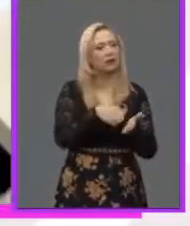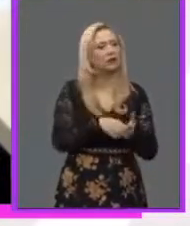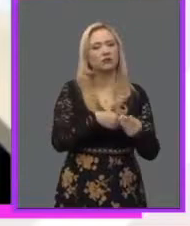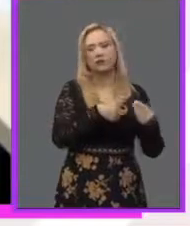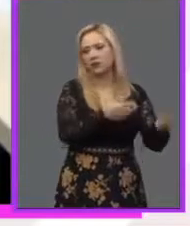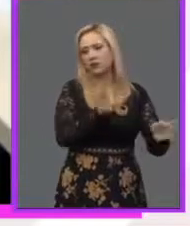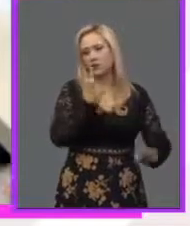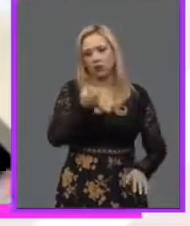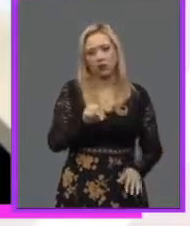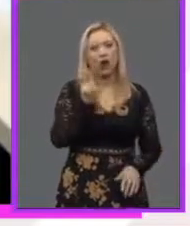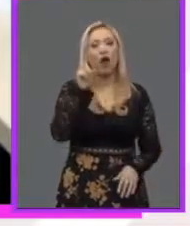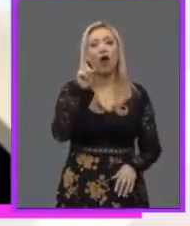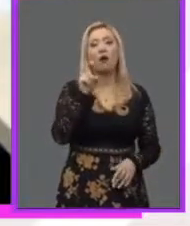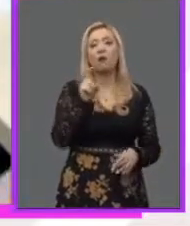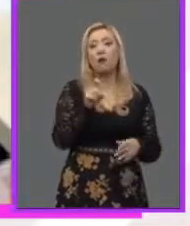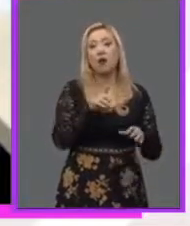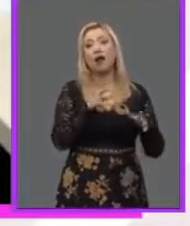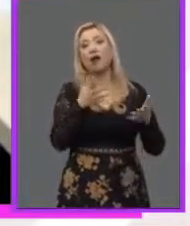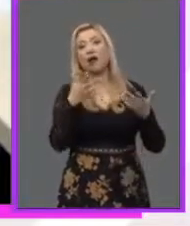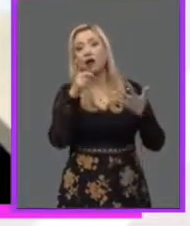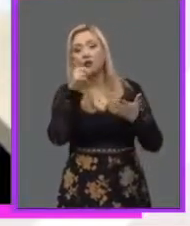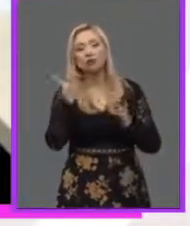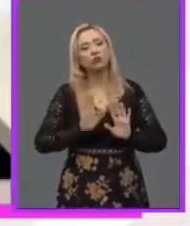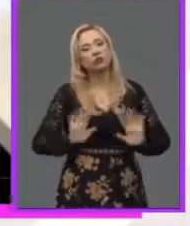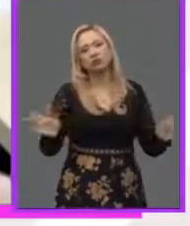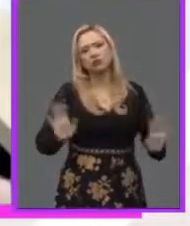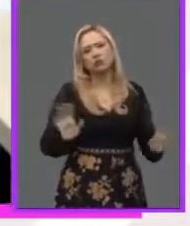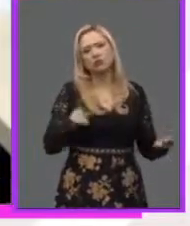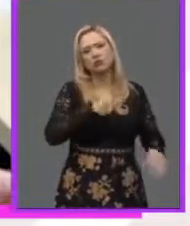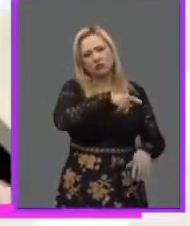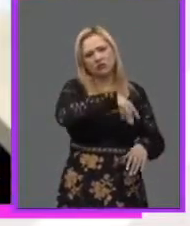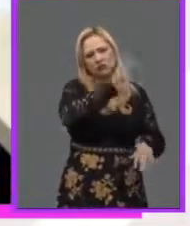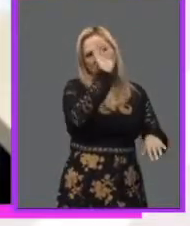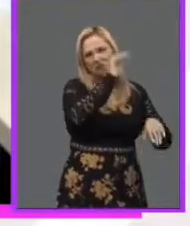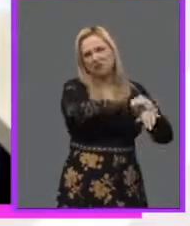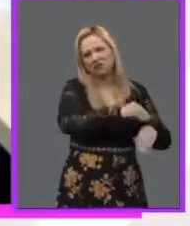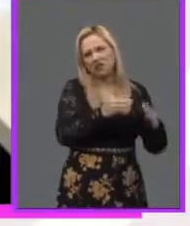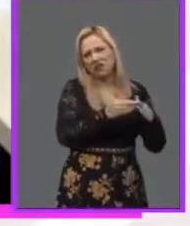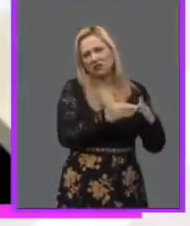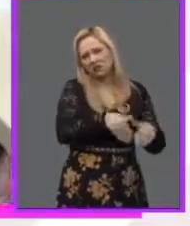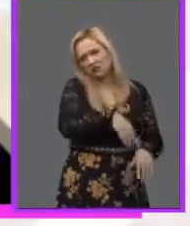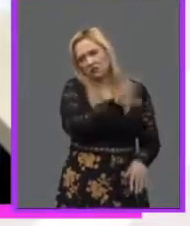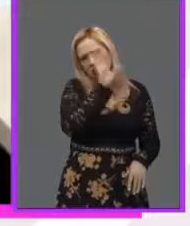les voy a dar servicios, pero se pueden asentar y así están cerca de las fábricas. Cuando vemos todos estos